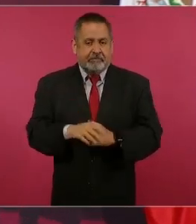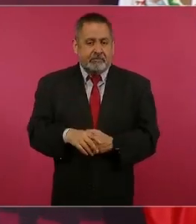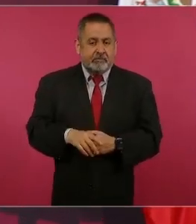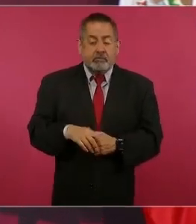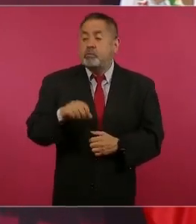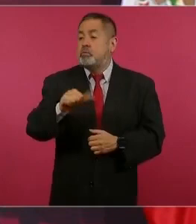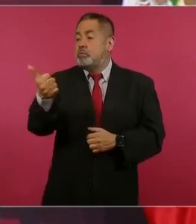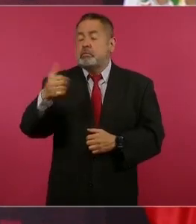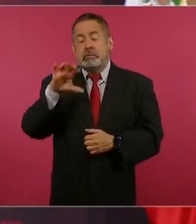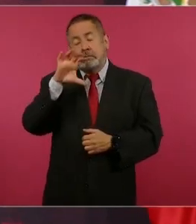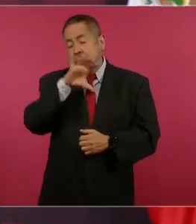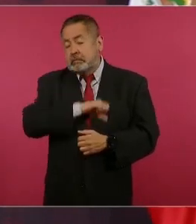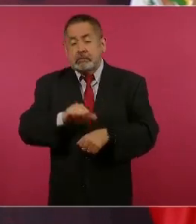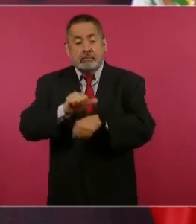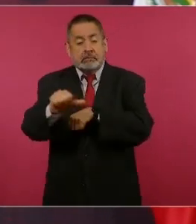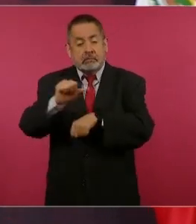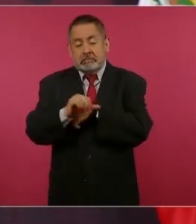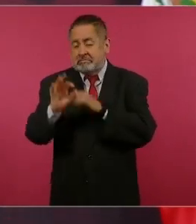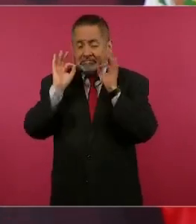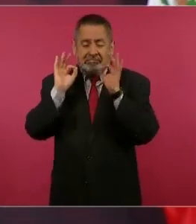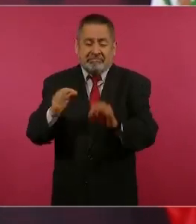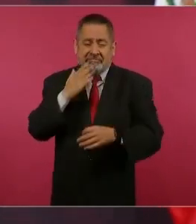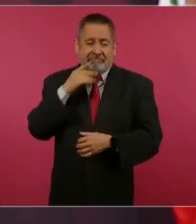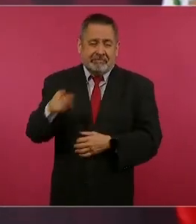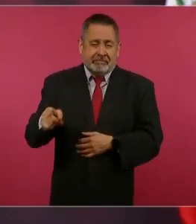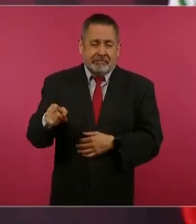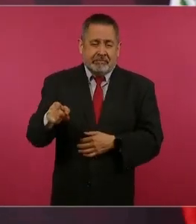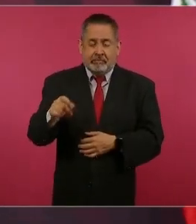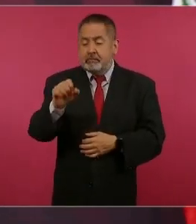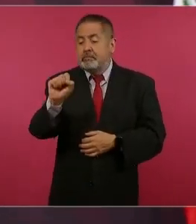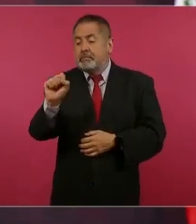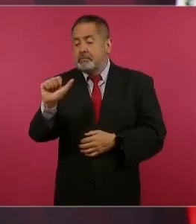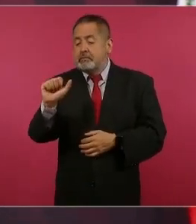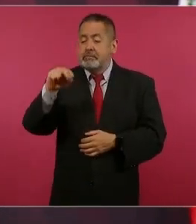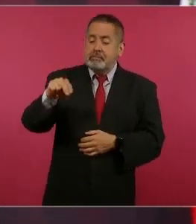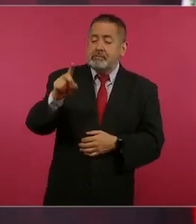otro de mis ídolos argentinos, Sandro.